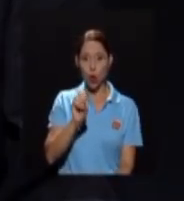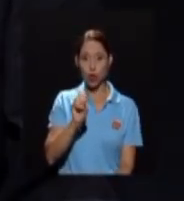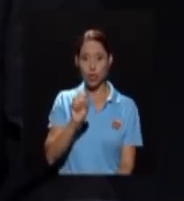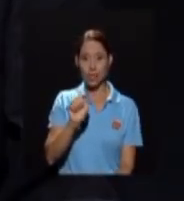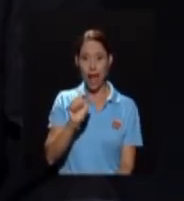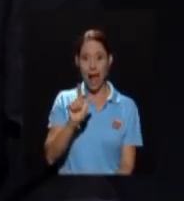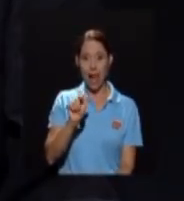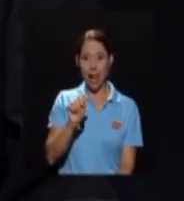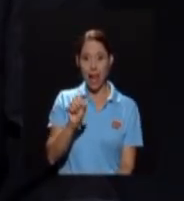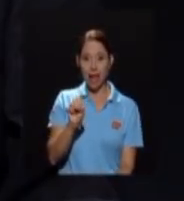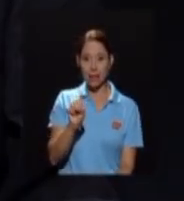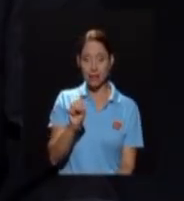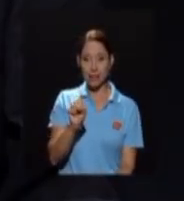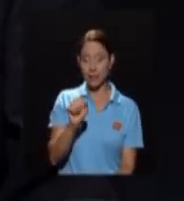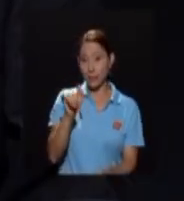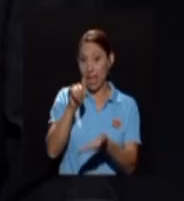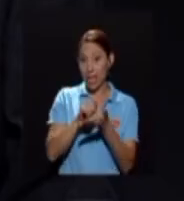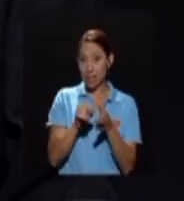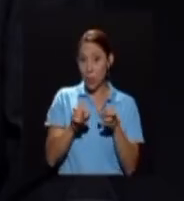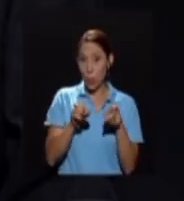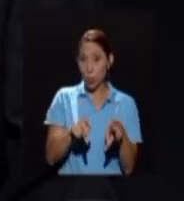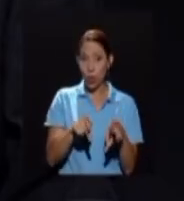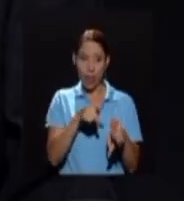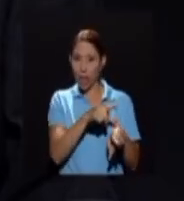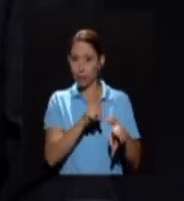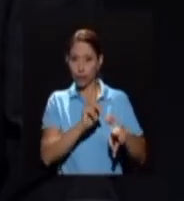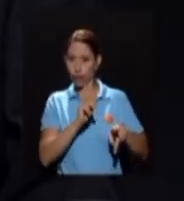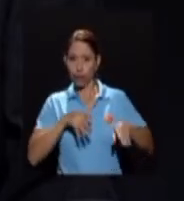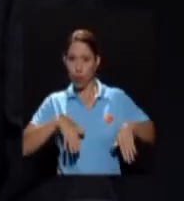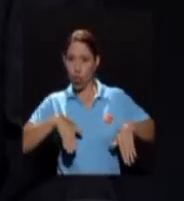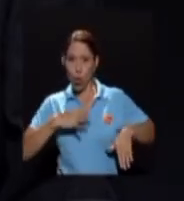ocasión no va a hablar de